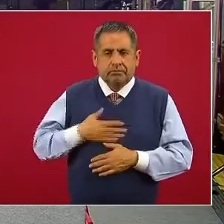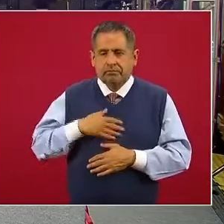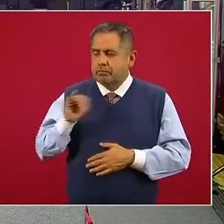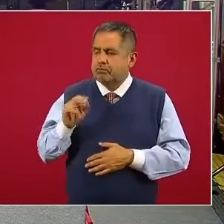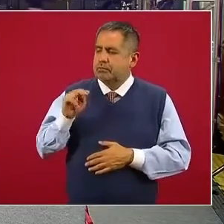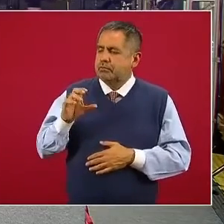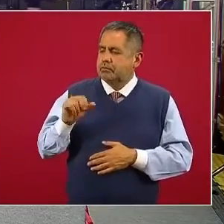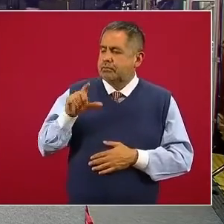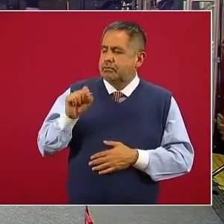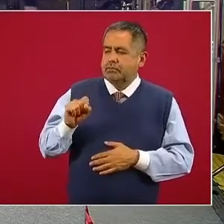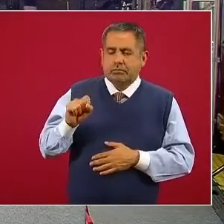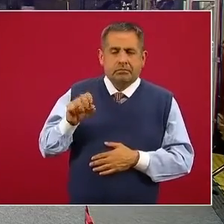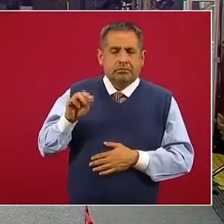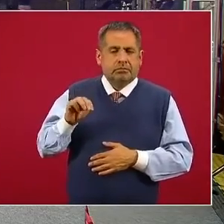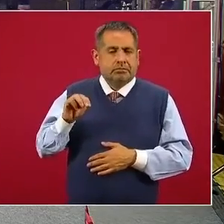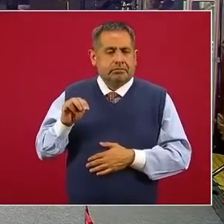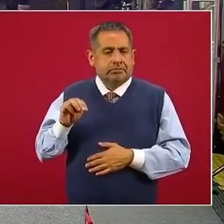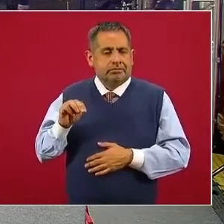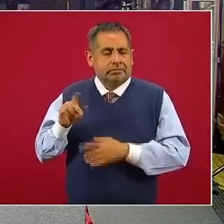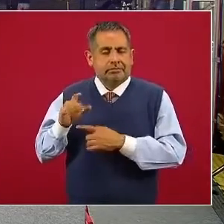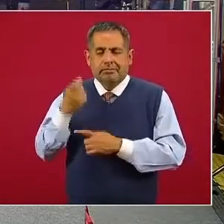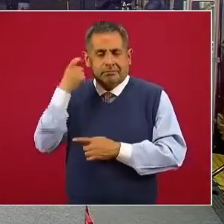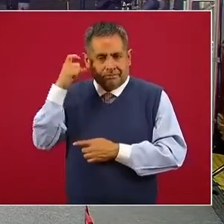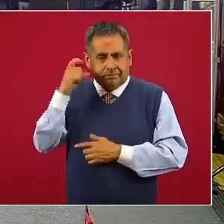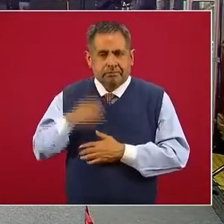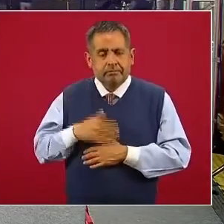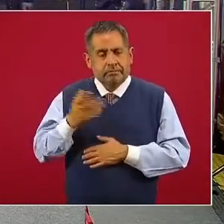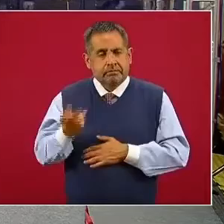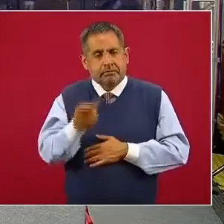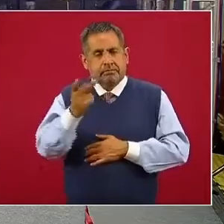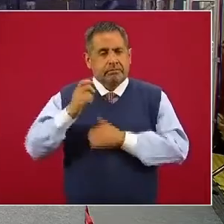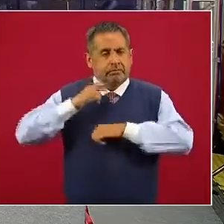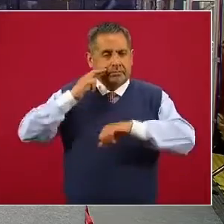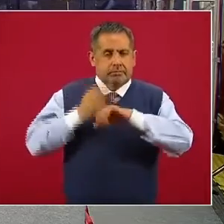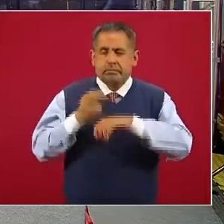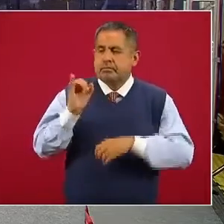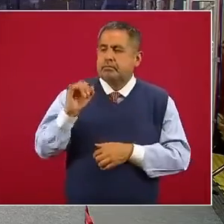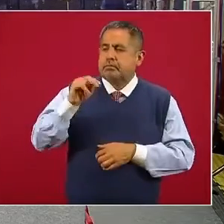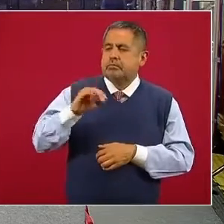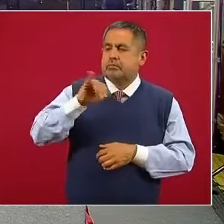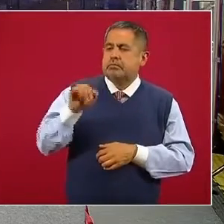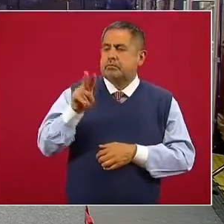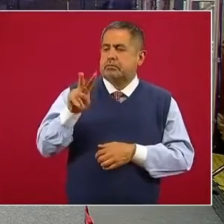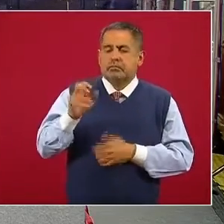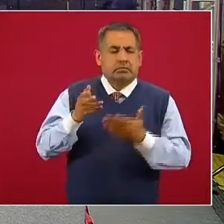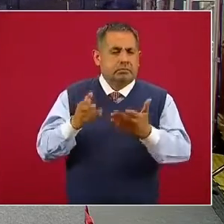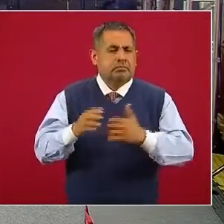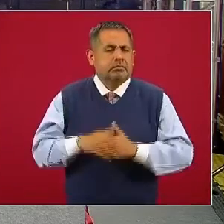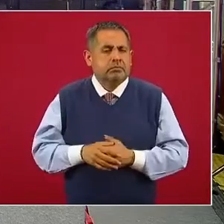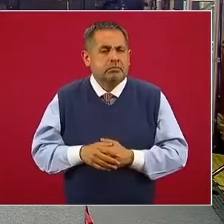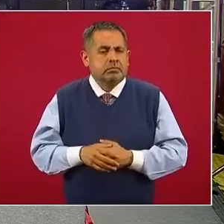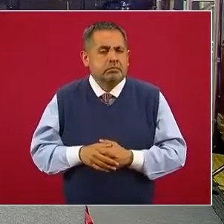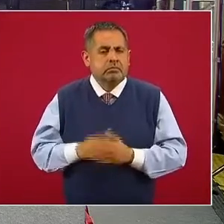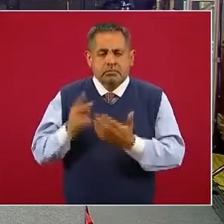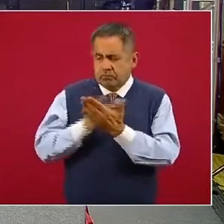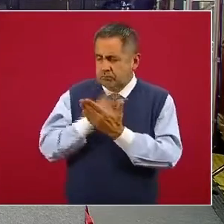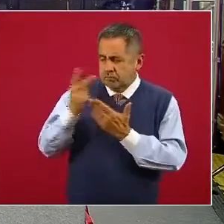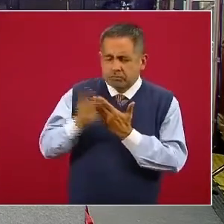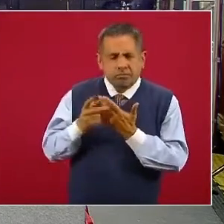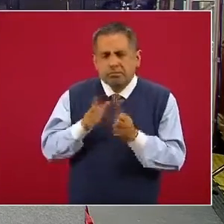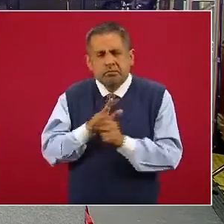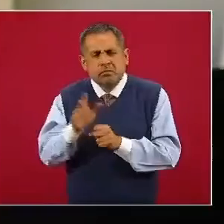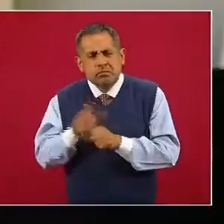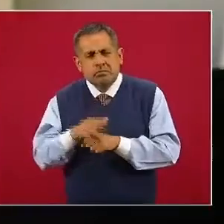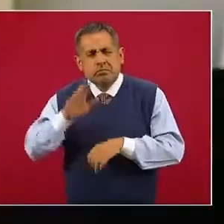AM de Querétaro. Para el representante, el titular del INJUVE, ¿cuáles son los programas o las acciones